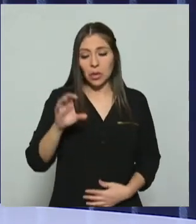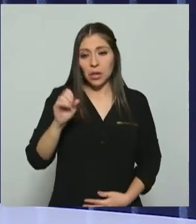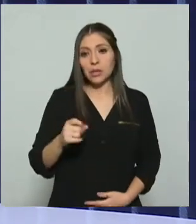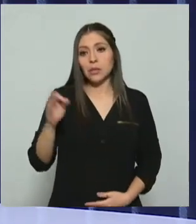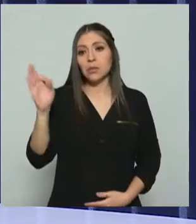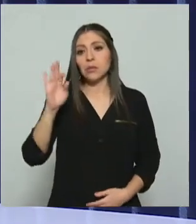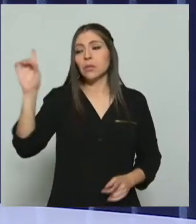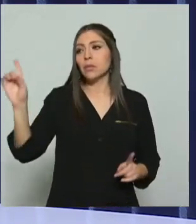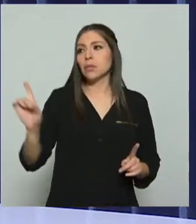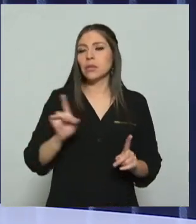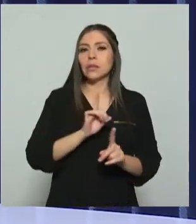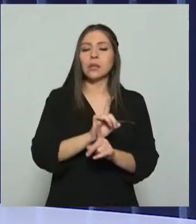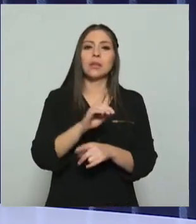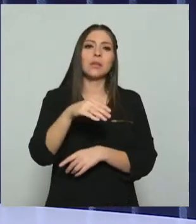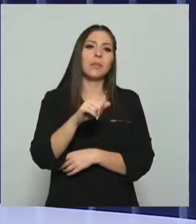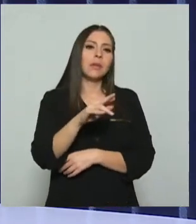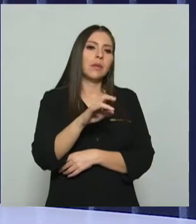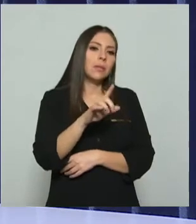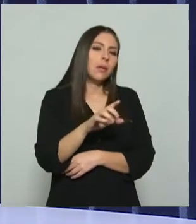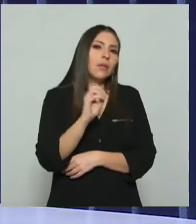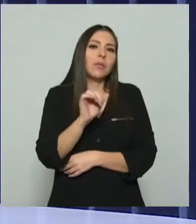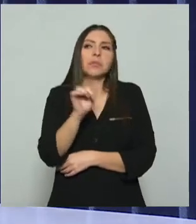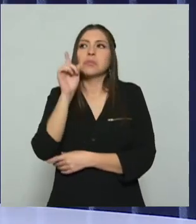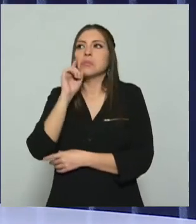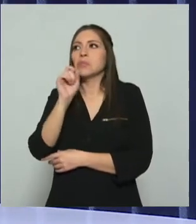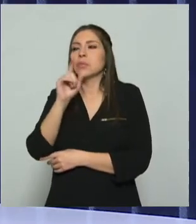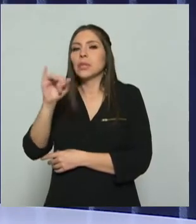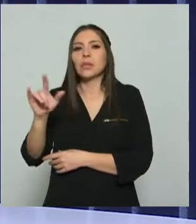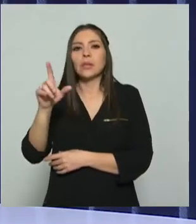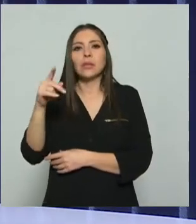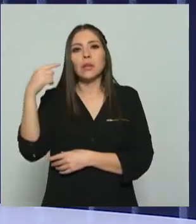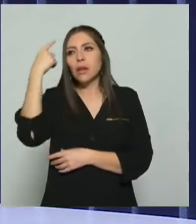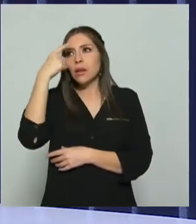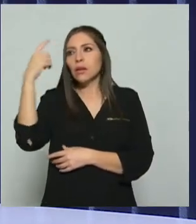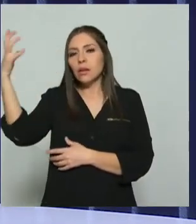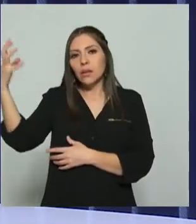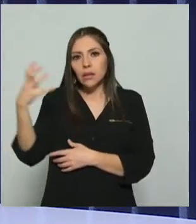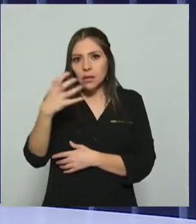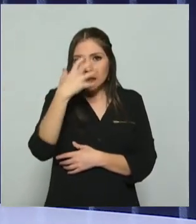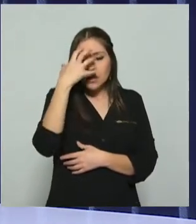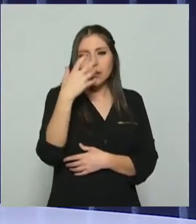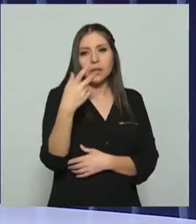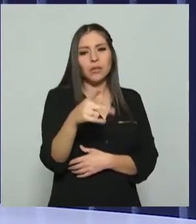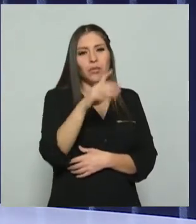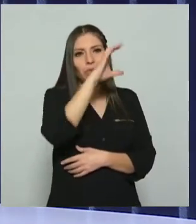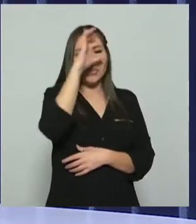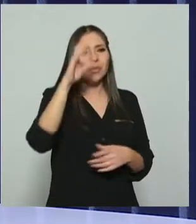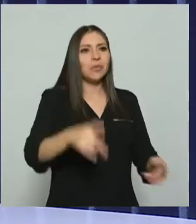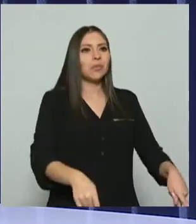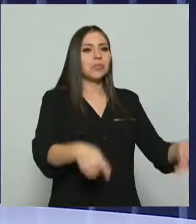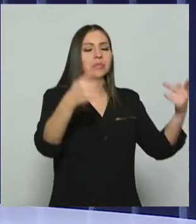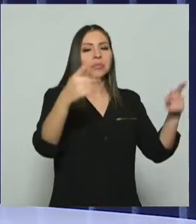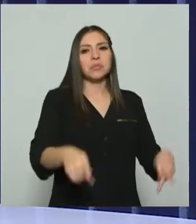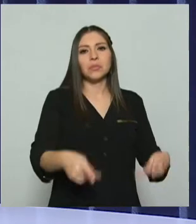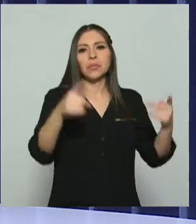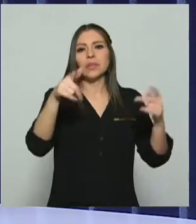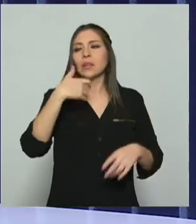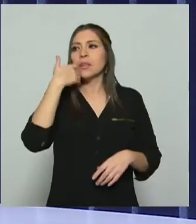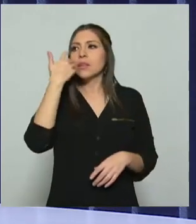Maribel Guardia o a Hielo o a quien sea, y ponen tu cara y andan vendiendo la imagen, porque de lo que se trata es de vender tu